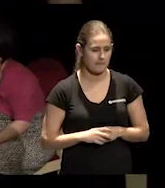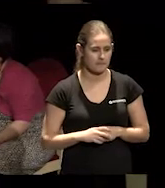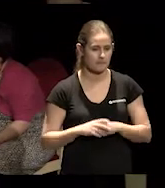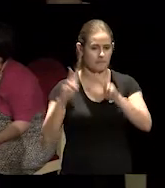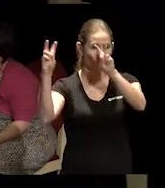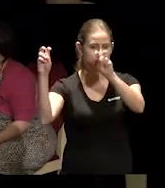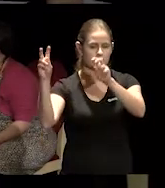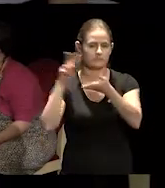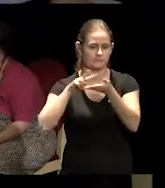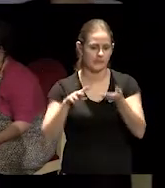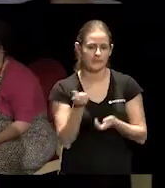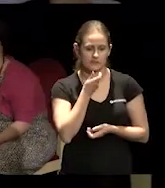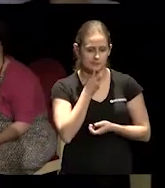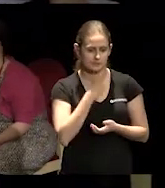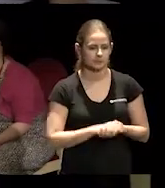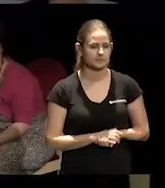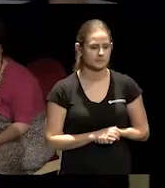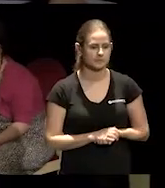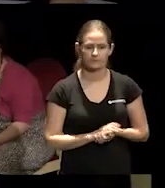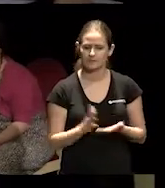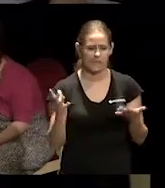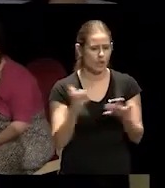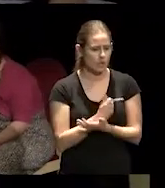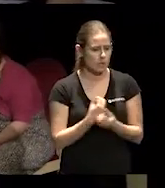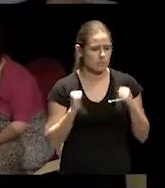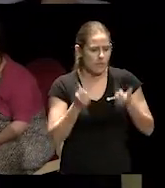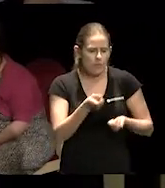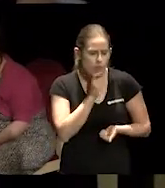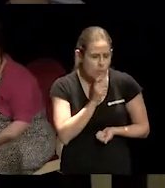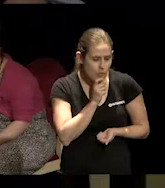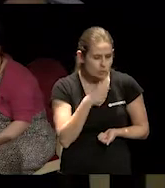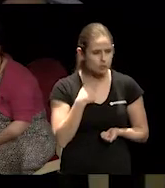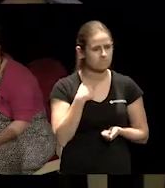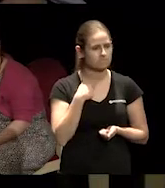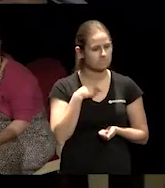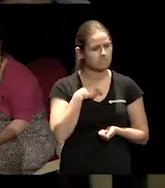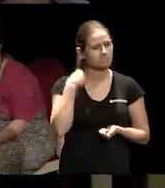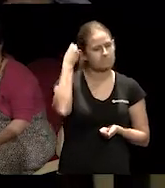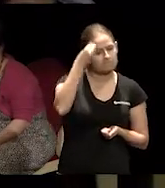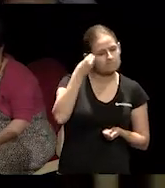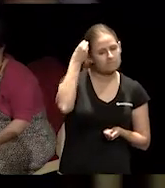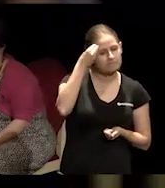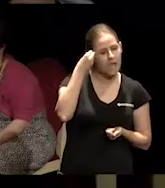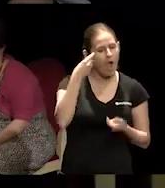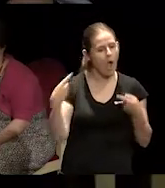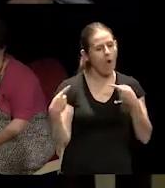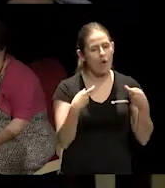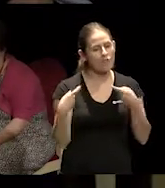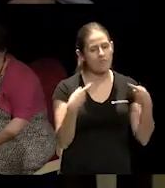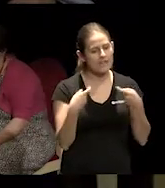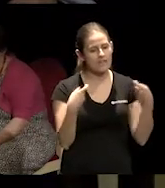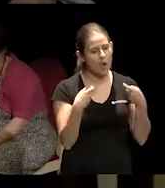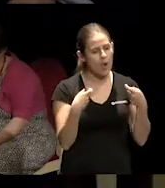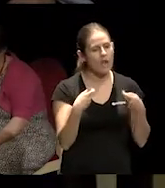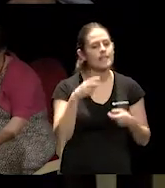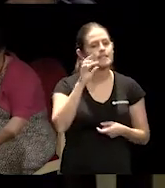empezó cuando sentí, pues, un sentido del deber muy fuerte por todo el conflicto sirio y sentí la